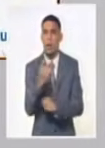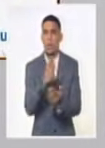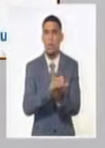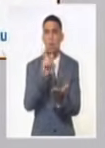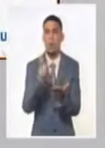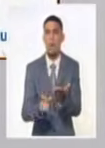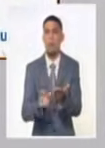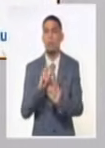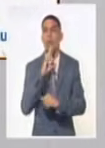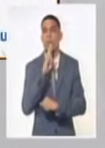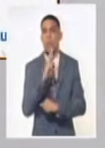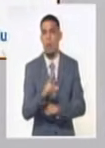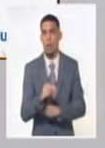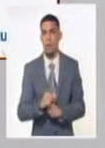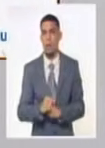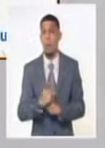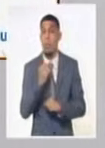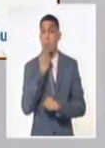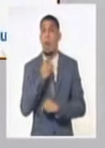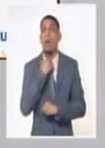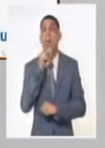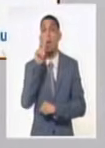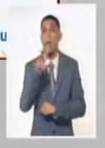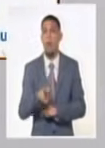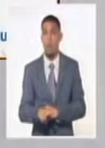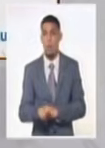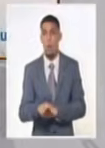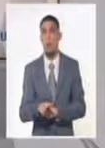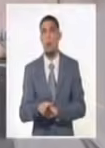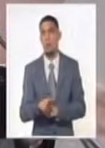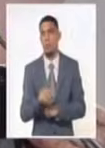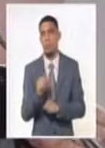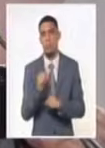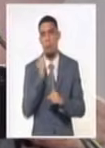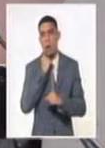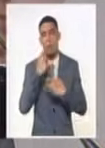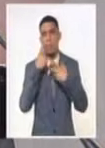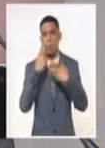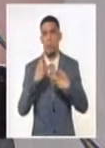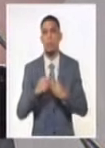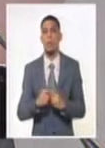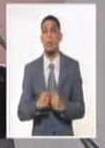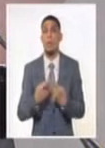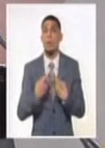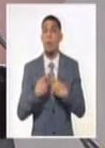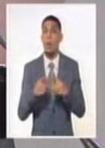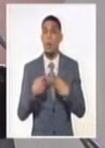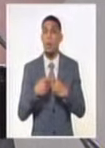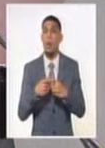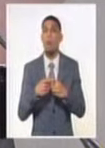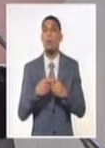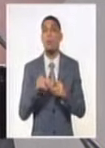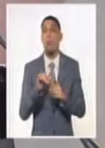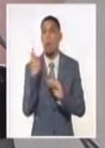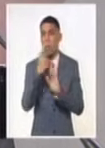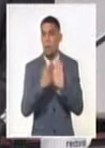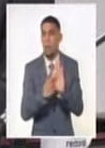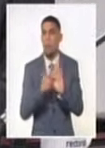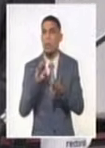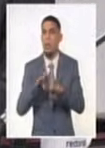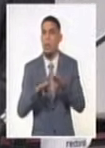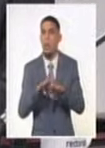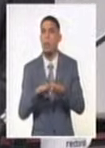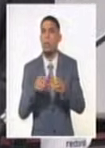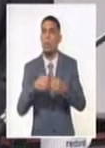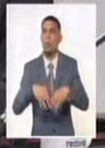nos permita evaluar sin perder rigor, pero adaptado a las condiciones en las que estamos desarrollando estos procesos. O sea, aquellos jóvenes que están